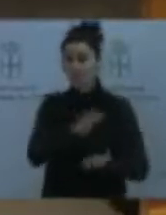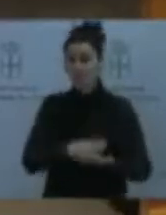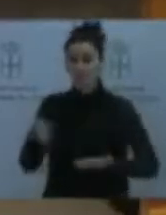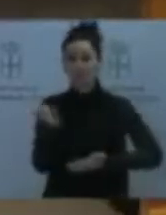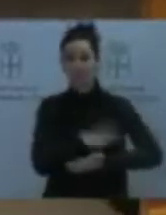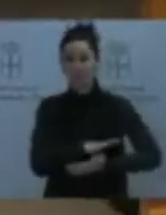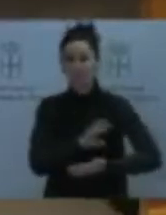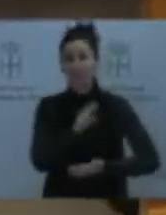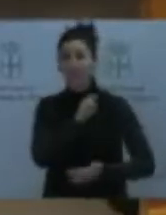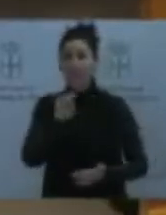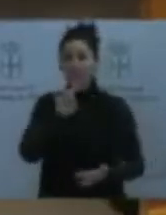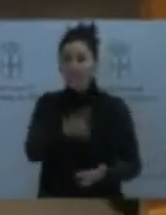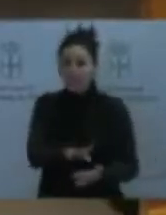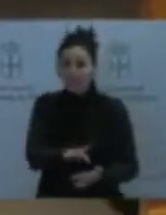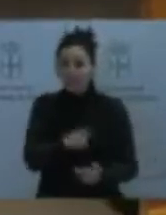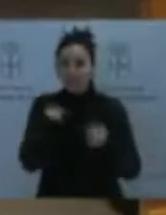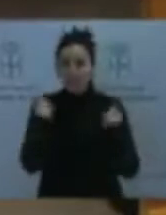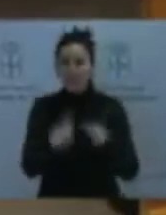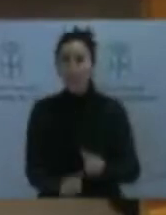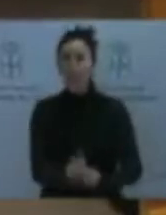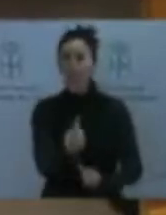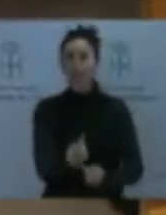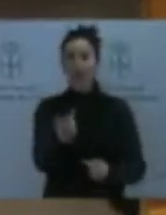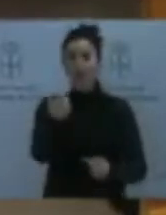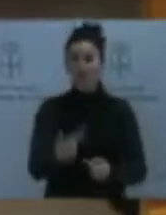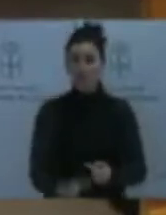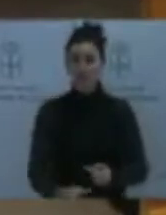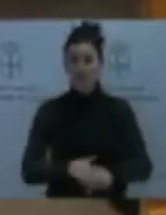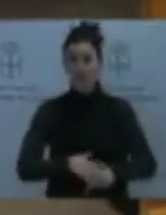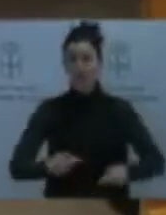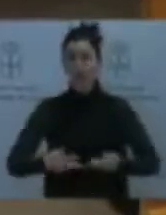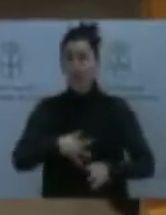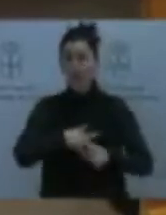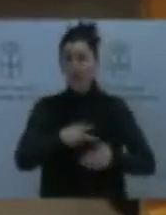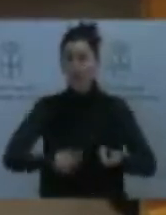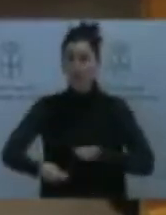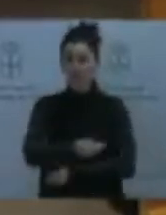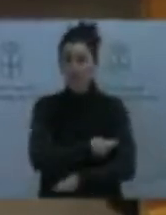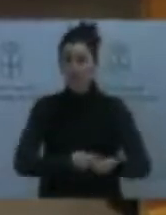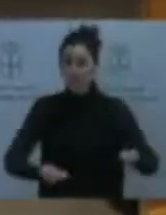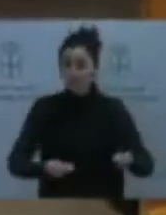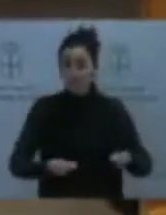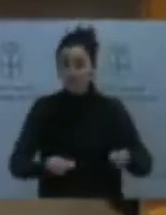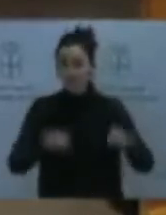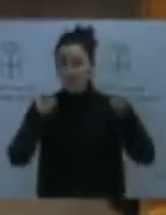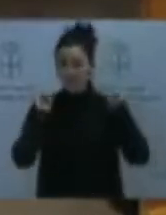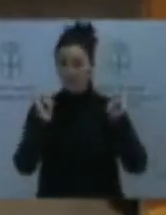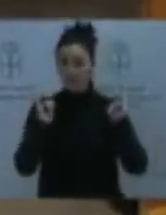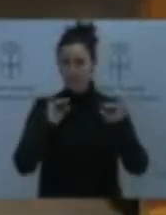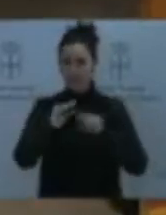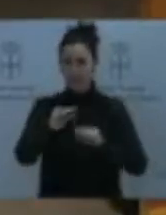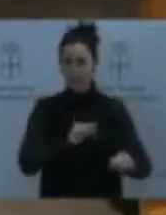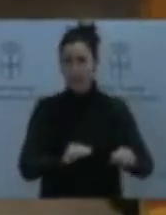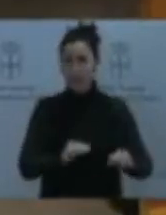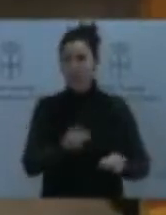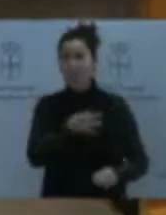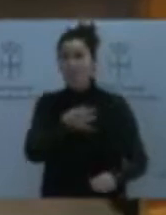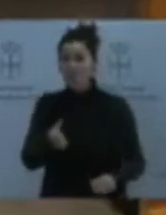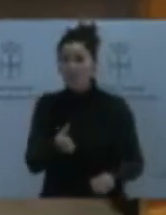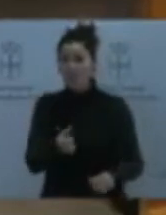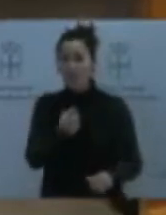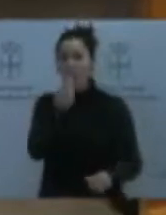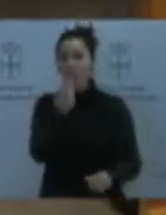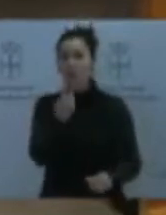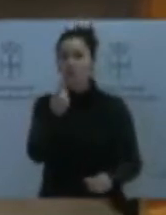en más de 16 millones de euros entre sus accionistas. En 2017 llegan a una deuda de 217 millones y los tipos que estaban en el Consejo